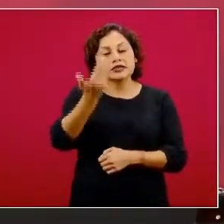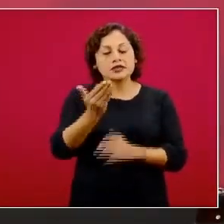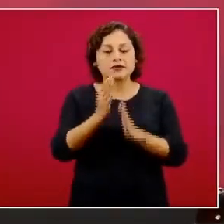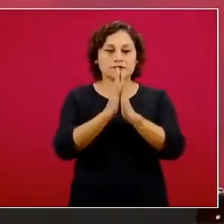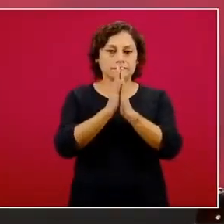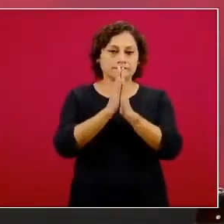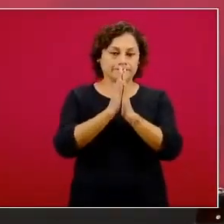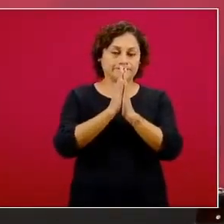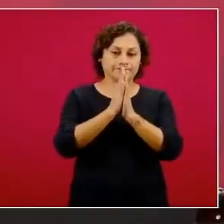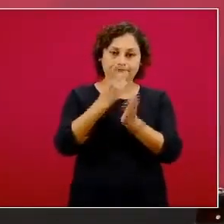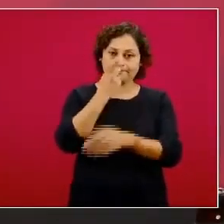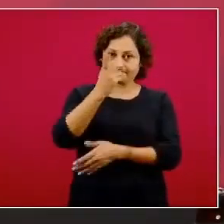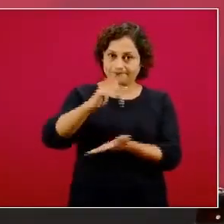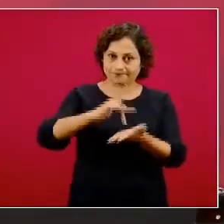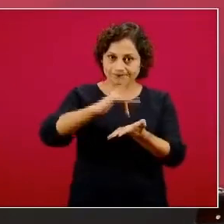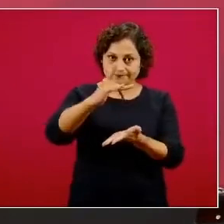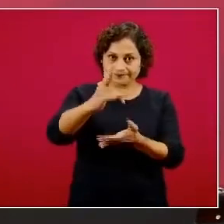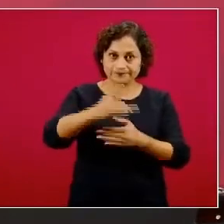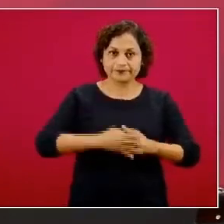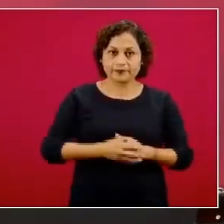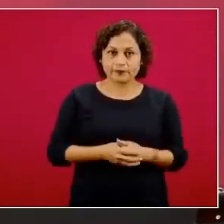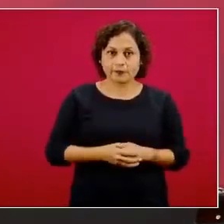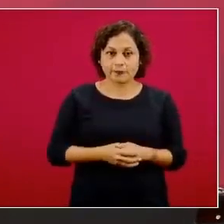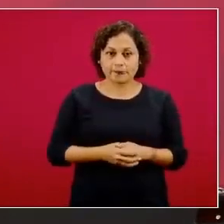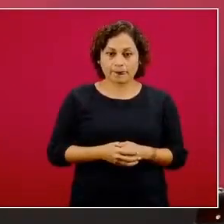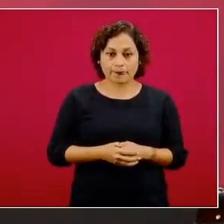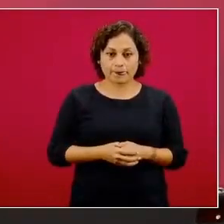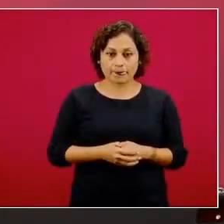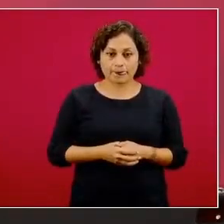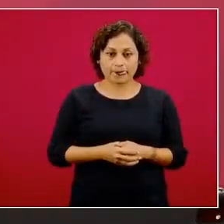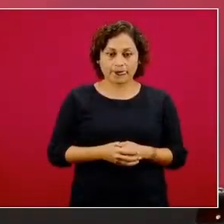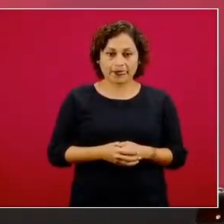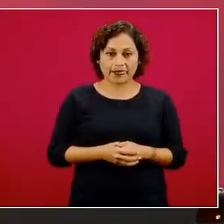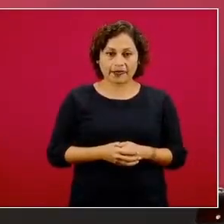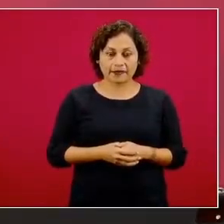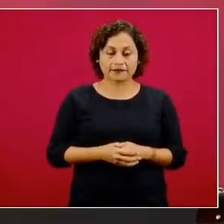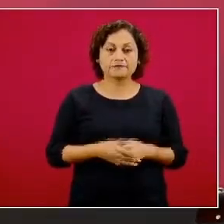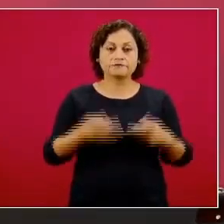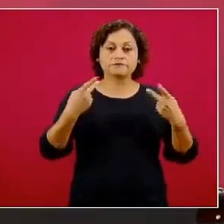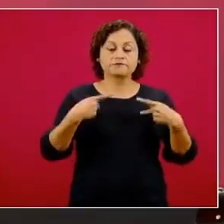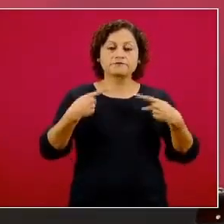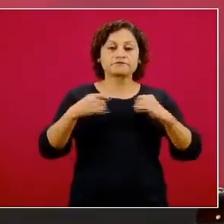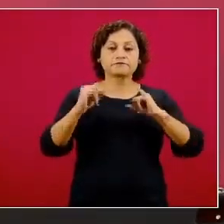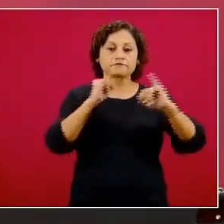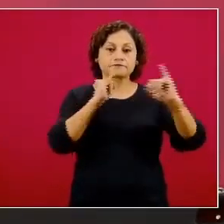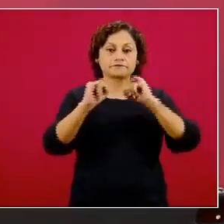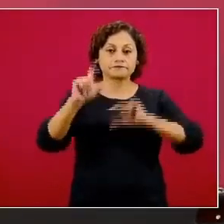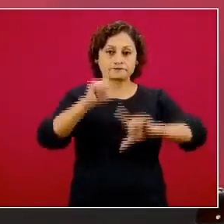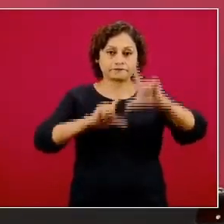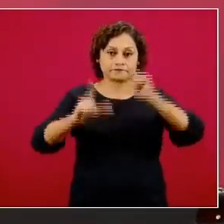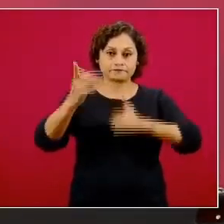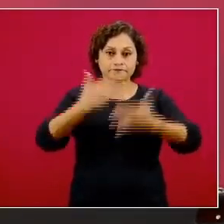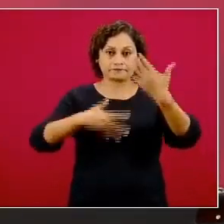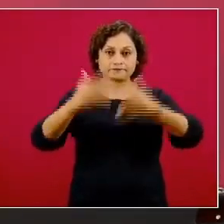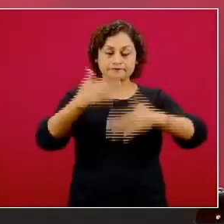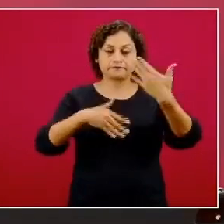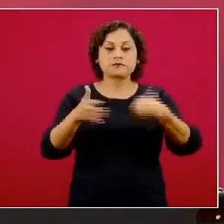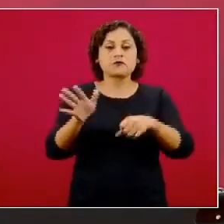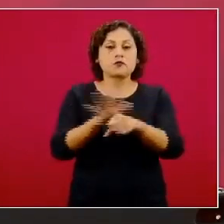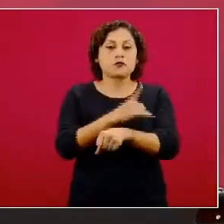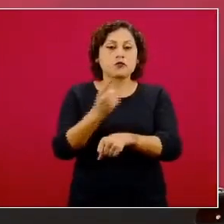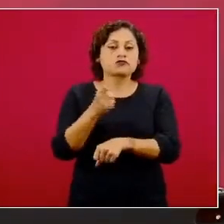agradecer a las personas intérpretes de lengua de señas, que todos los días